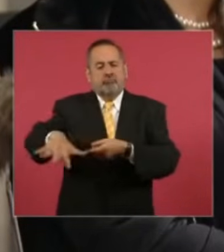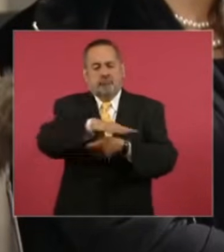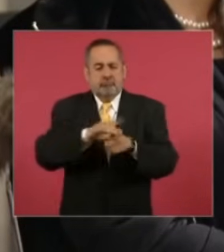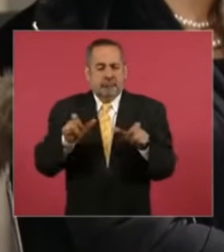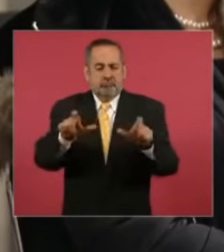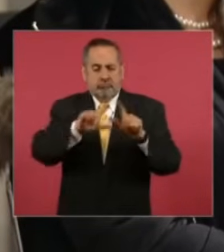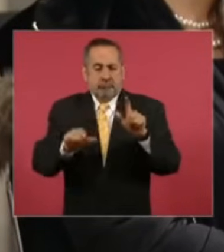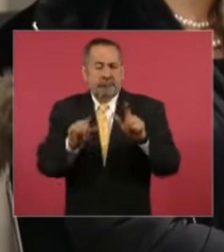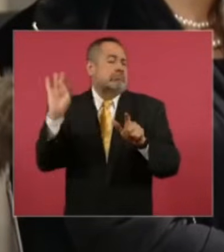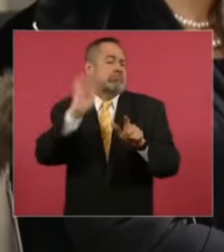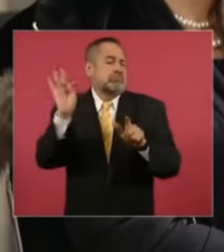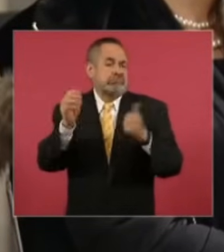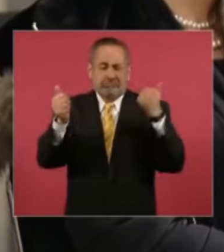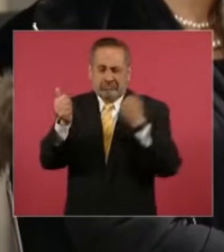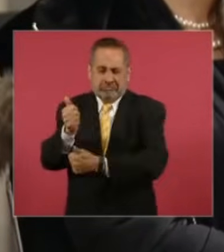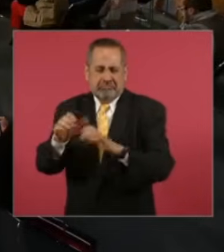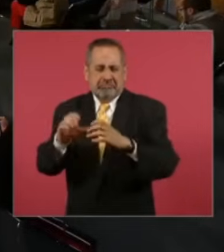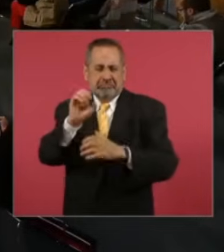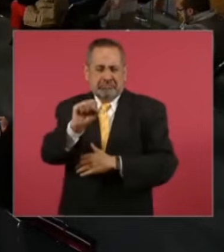quedarse en la Secretaría de Seguridad? No habría ningún problema.